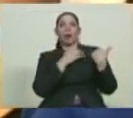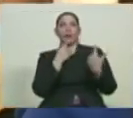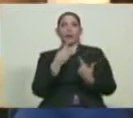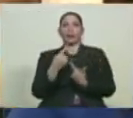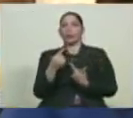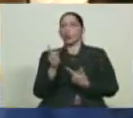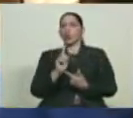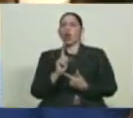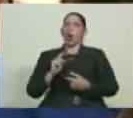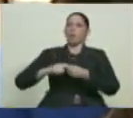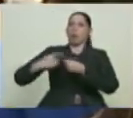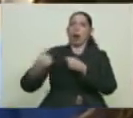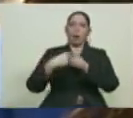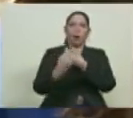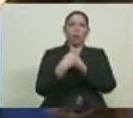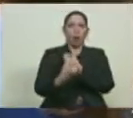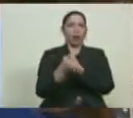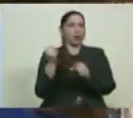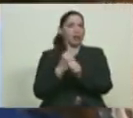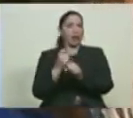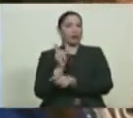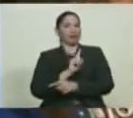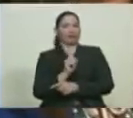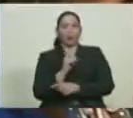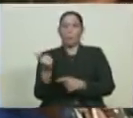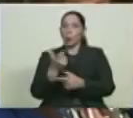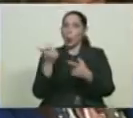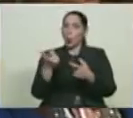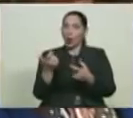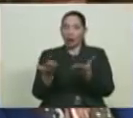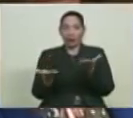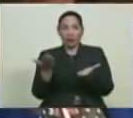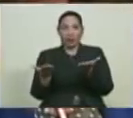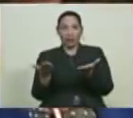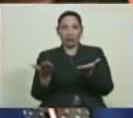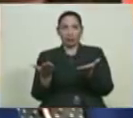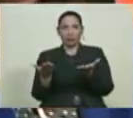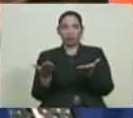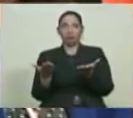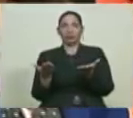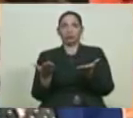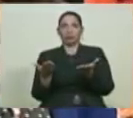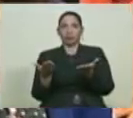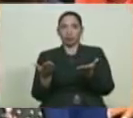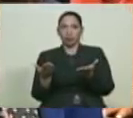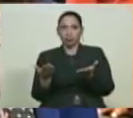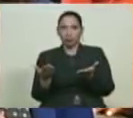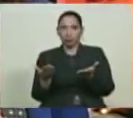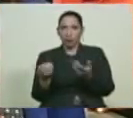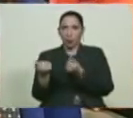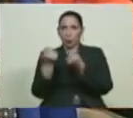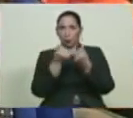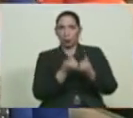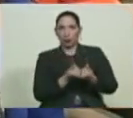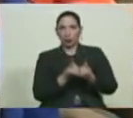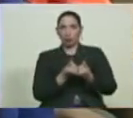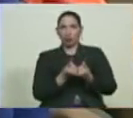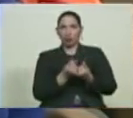búsqueda de precio y la búsqueda de equilibrio entre los factores de la economía. Es